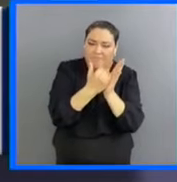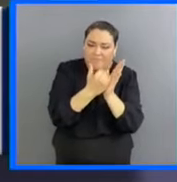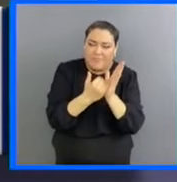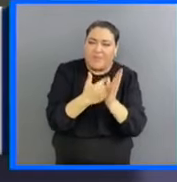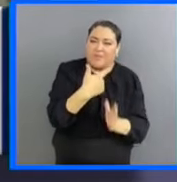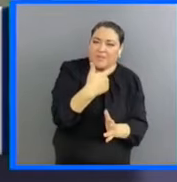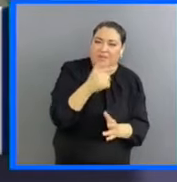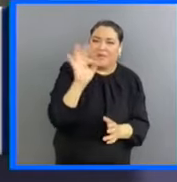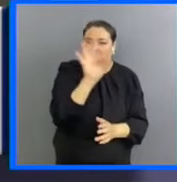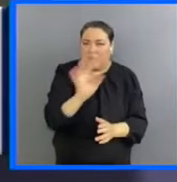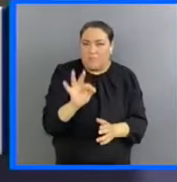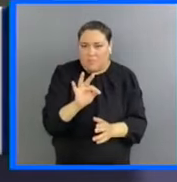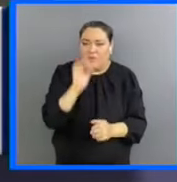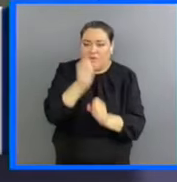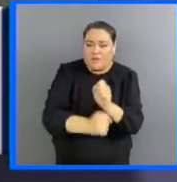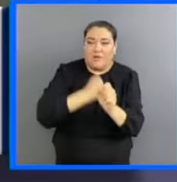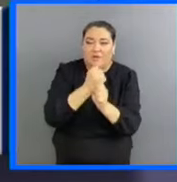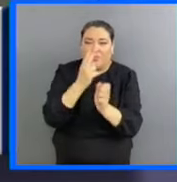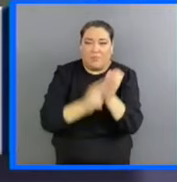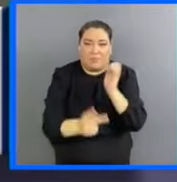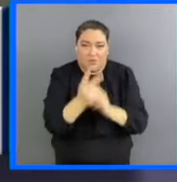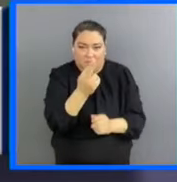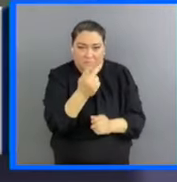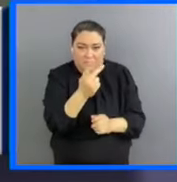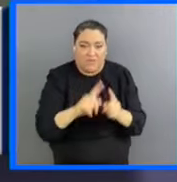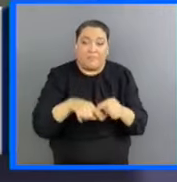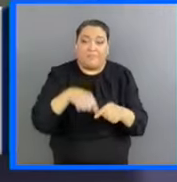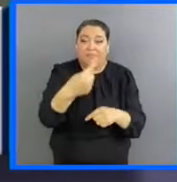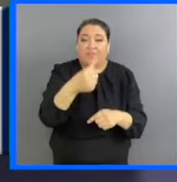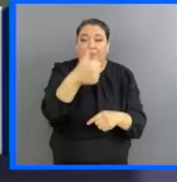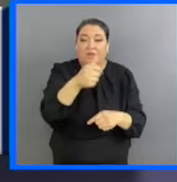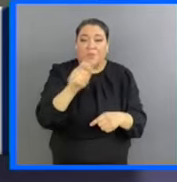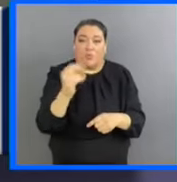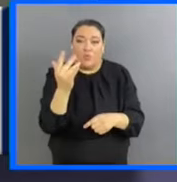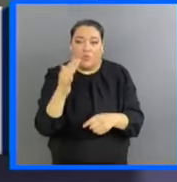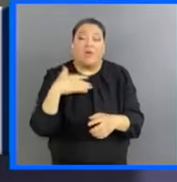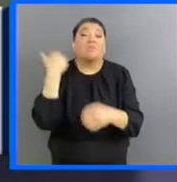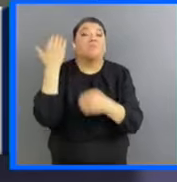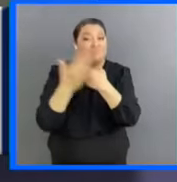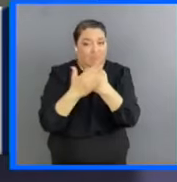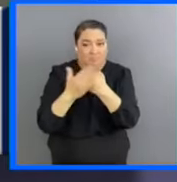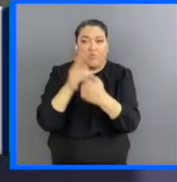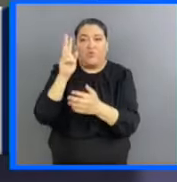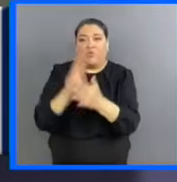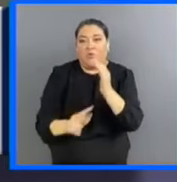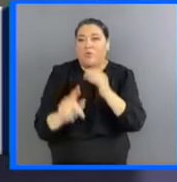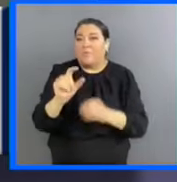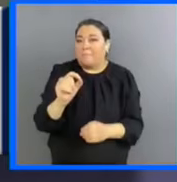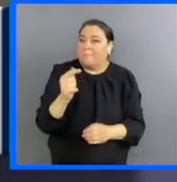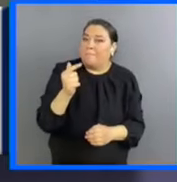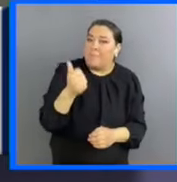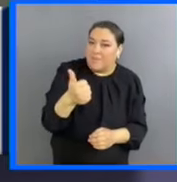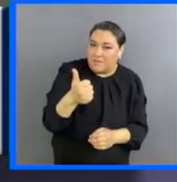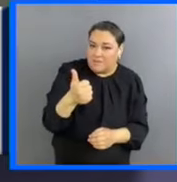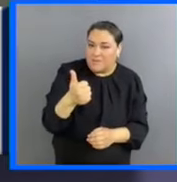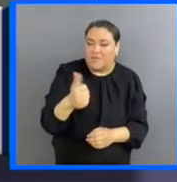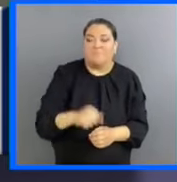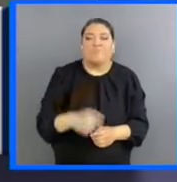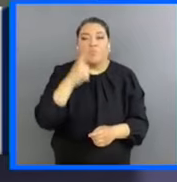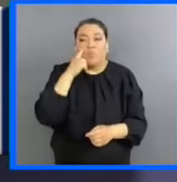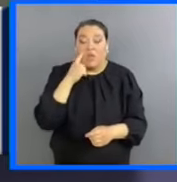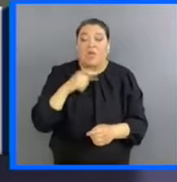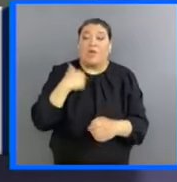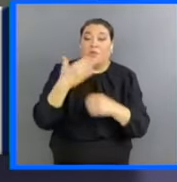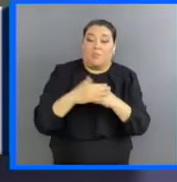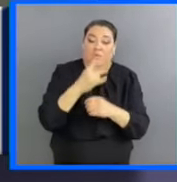cierre de 2025 y en 6.50 el año próximo. Para 2025 esperan una inflación de